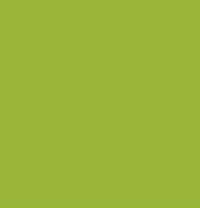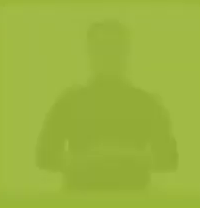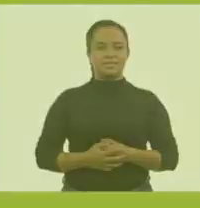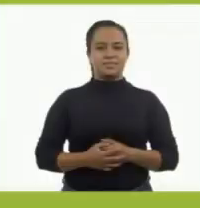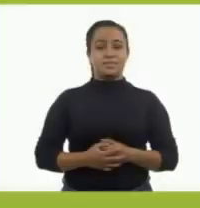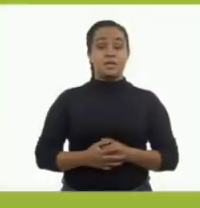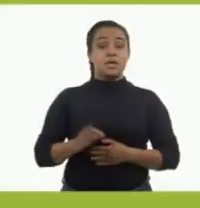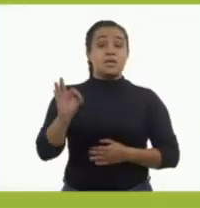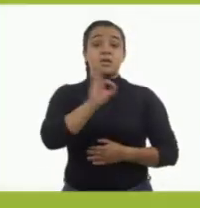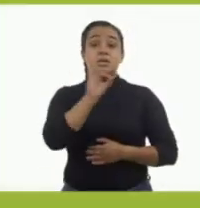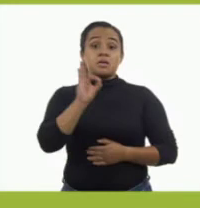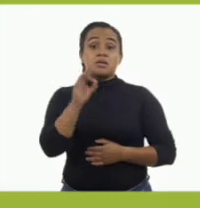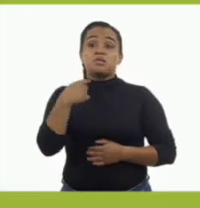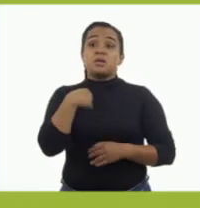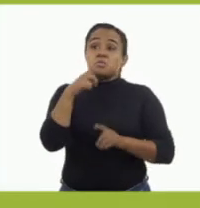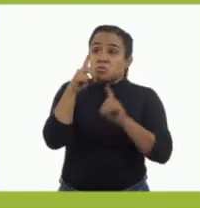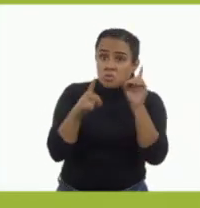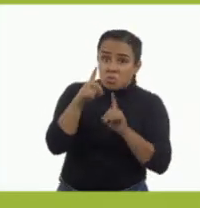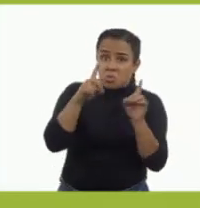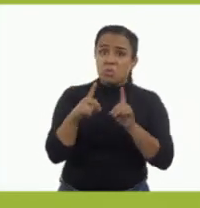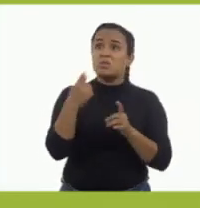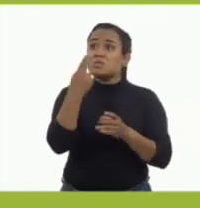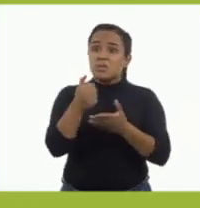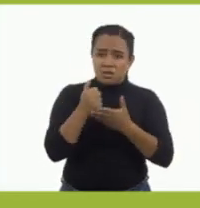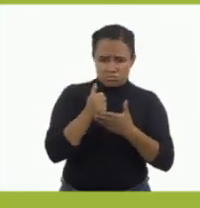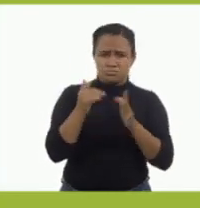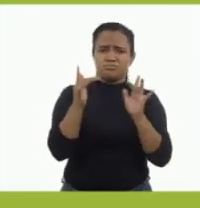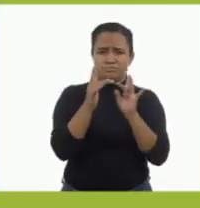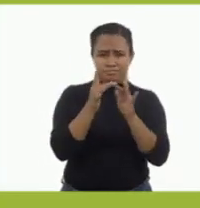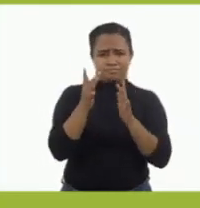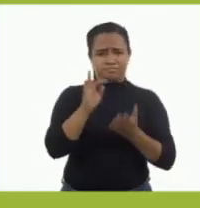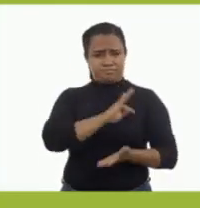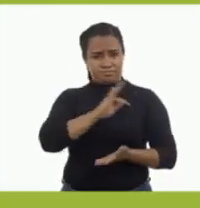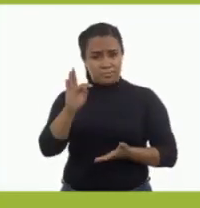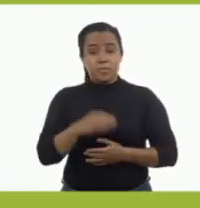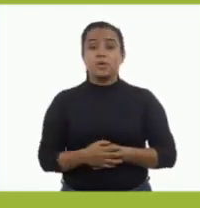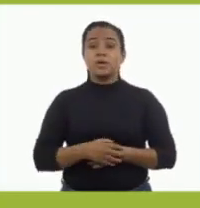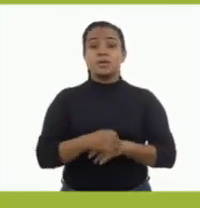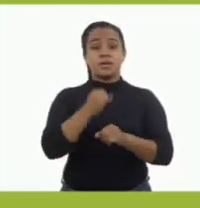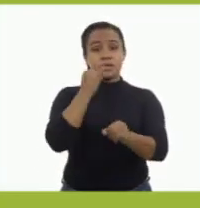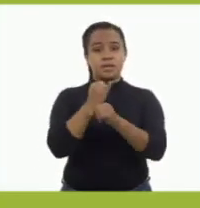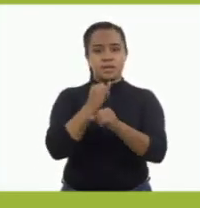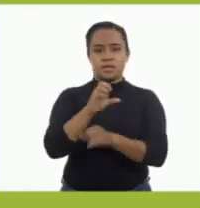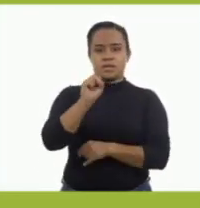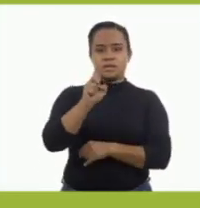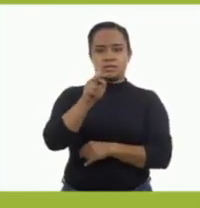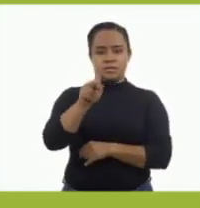Si necesitas ayuda para resolver tus dudas, contáctanos. Página de internet